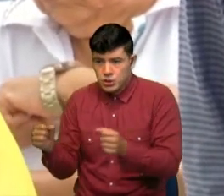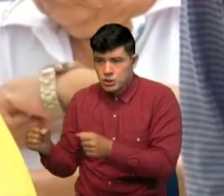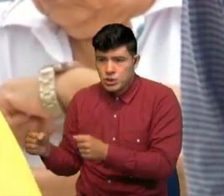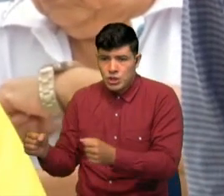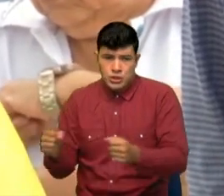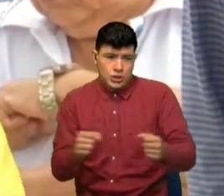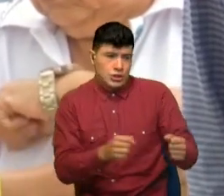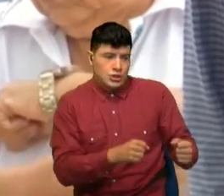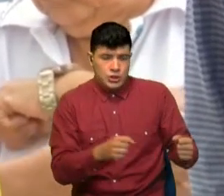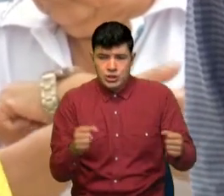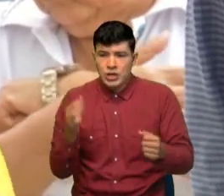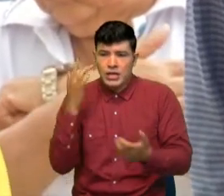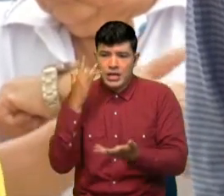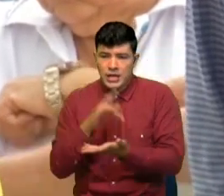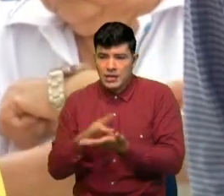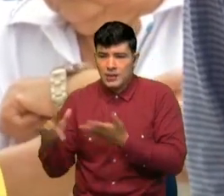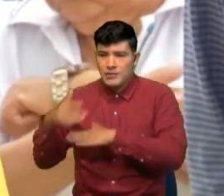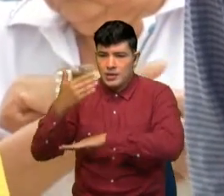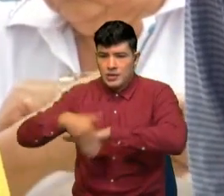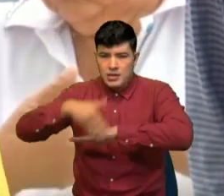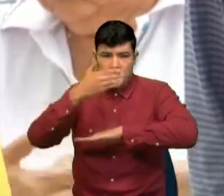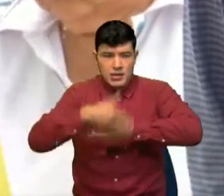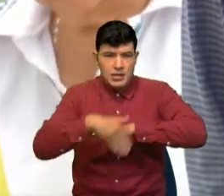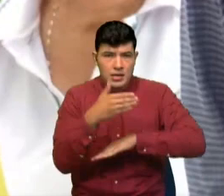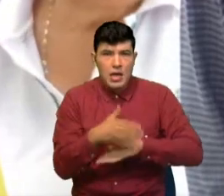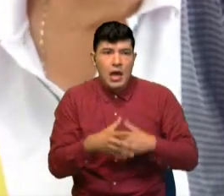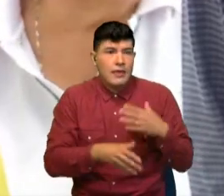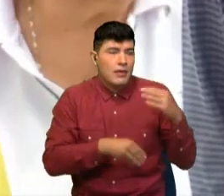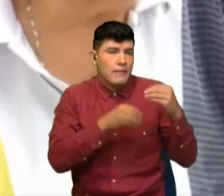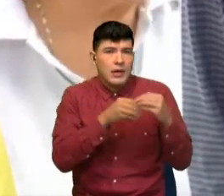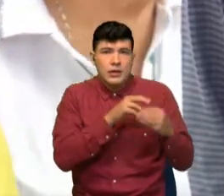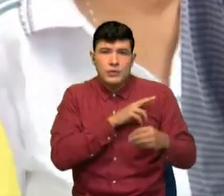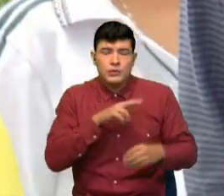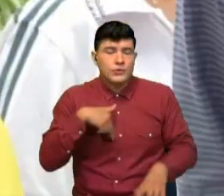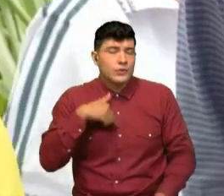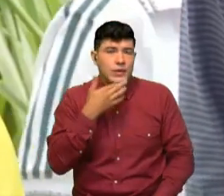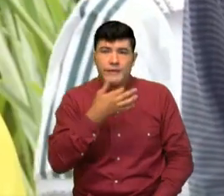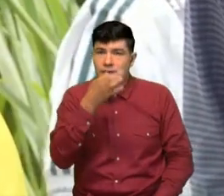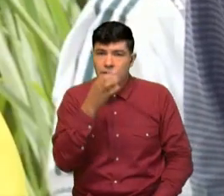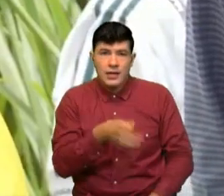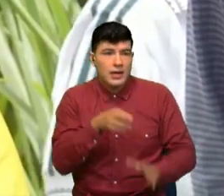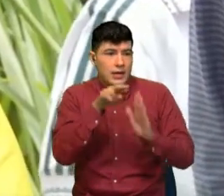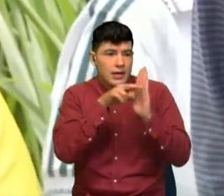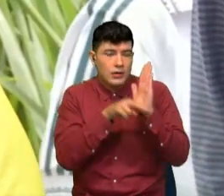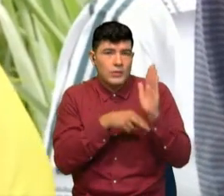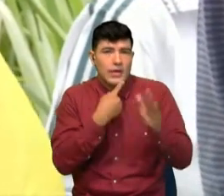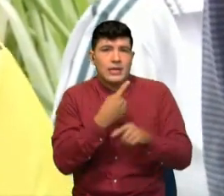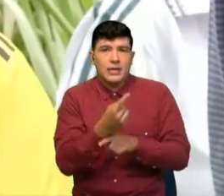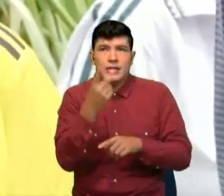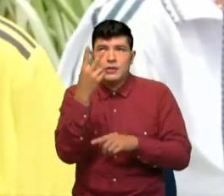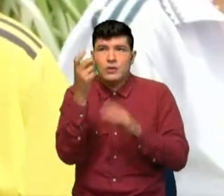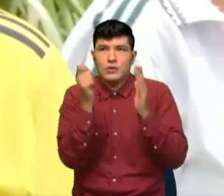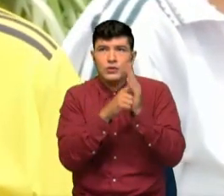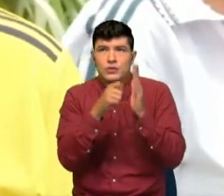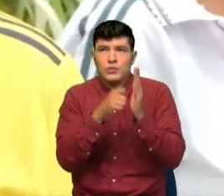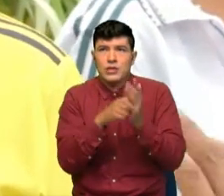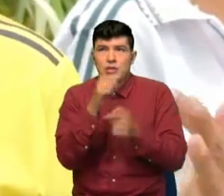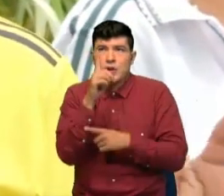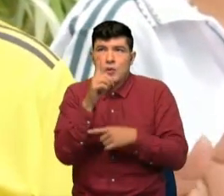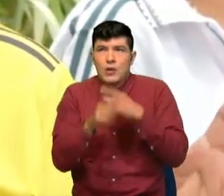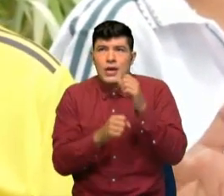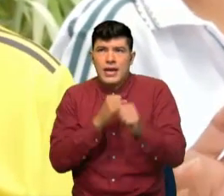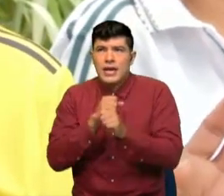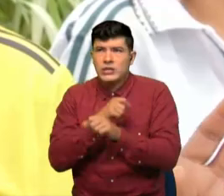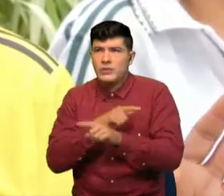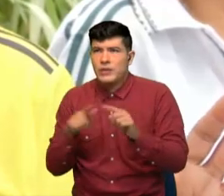tiene que ver de limpieza de las calles y nosotros sinceramente la norma dice que dos veces en el año imagínense y en